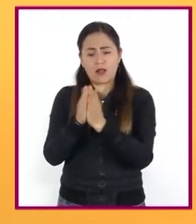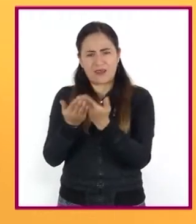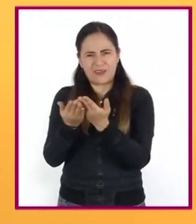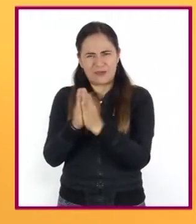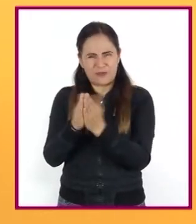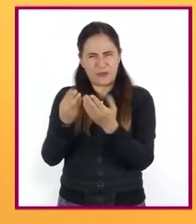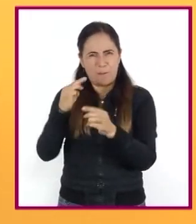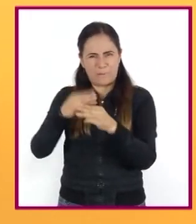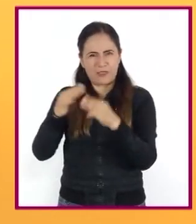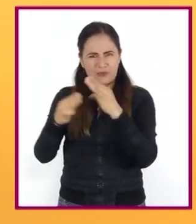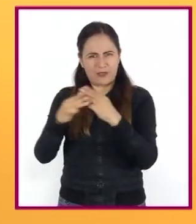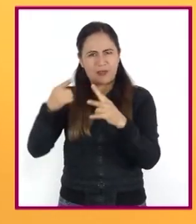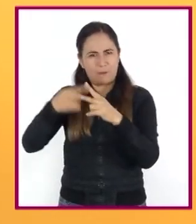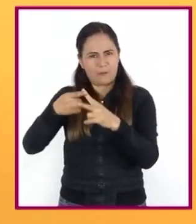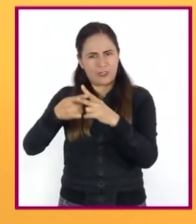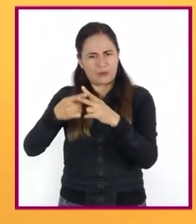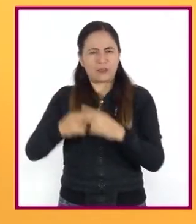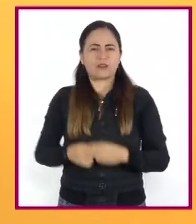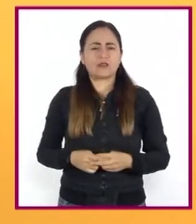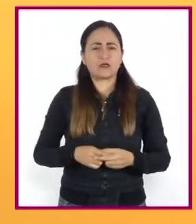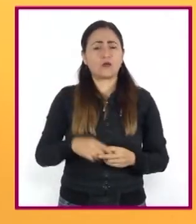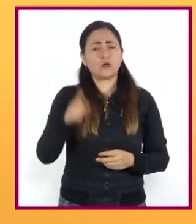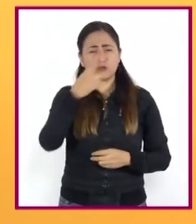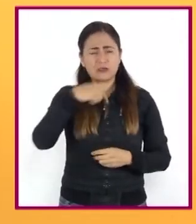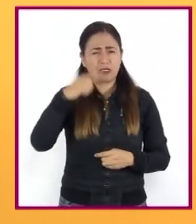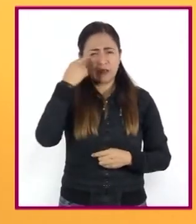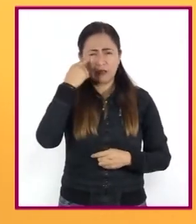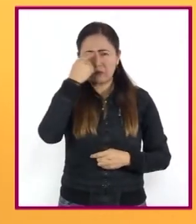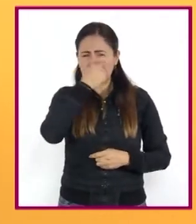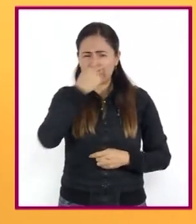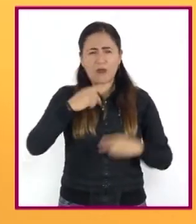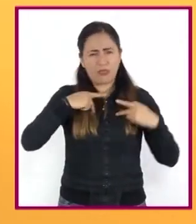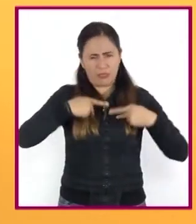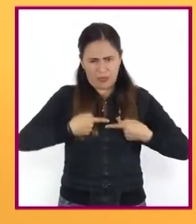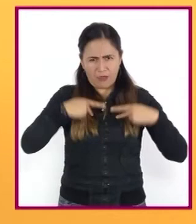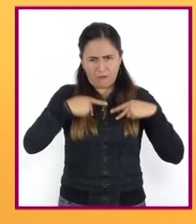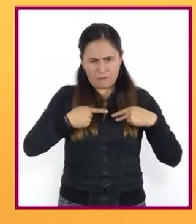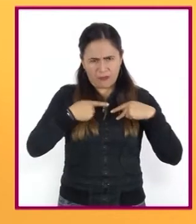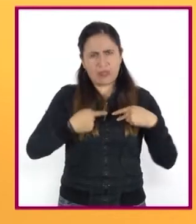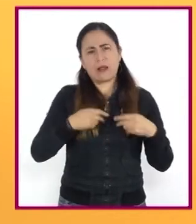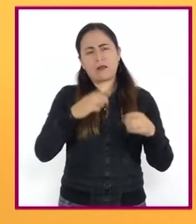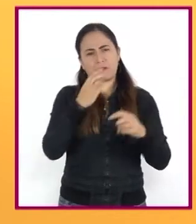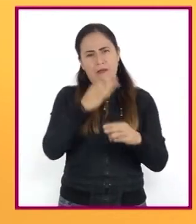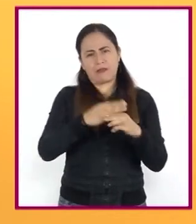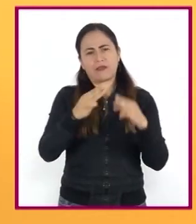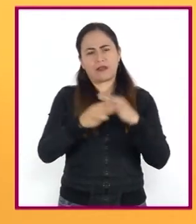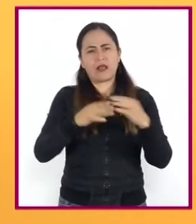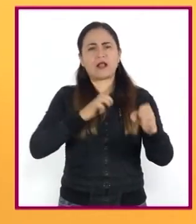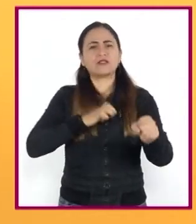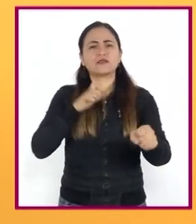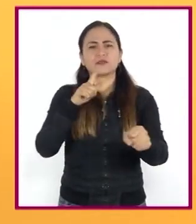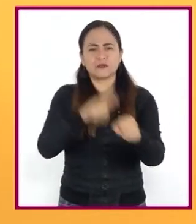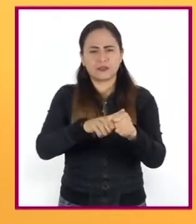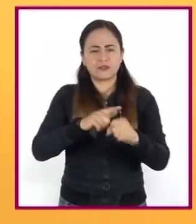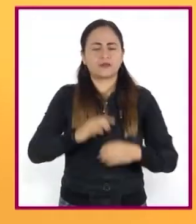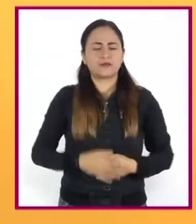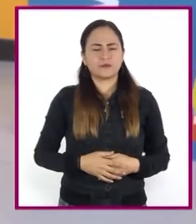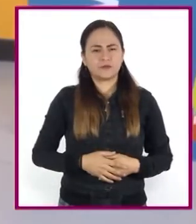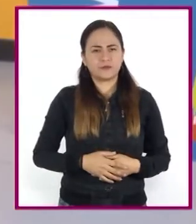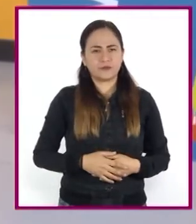de matemáticas. Si tienen discapacidad visual, preparen hojas Ledger, punzón y